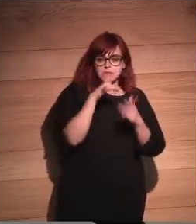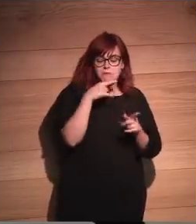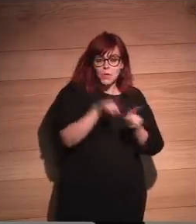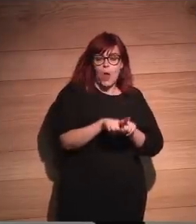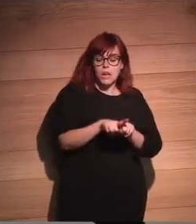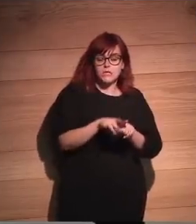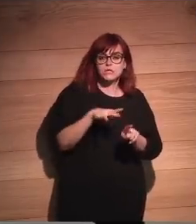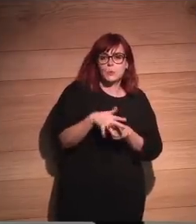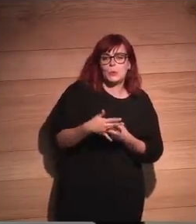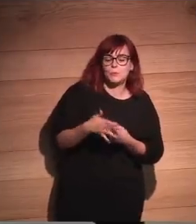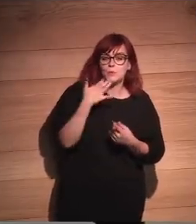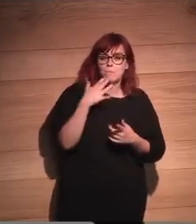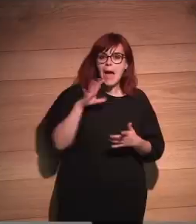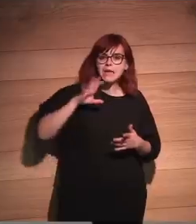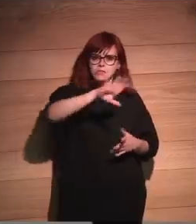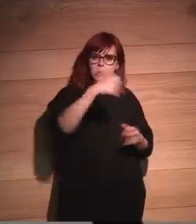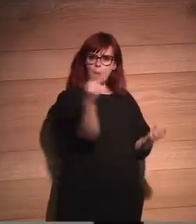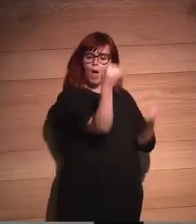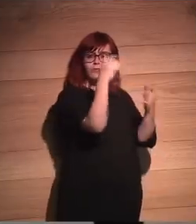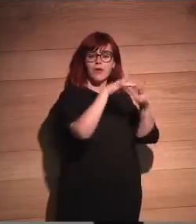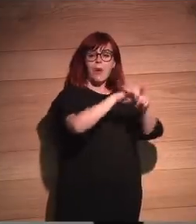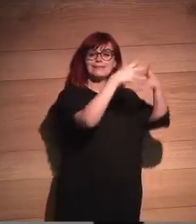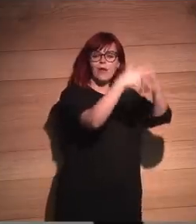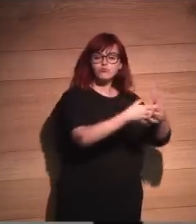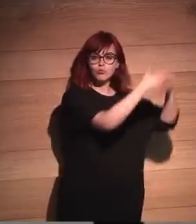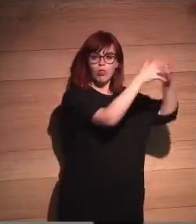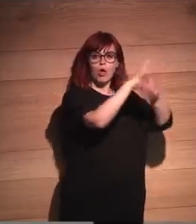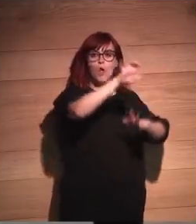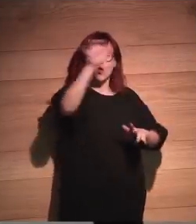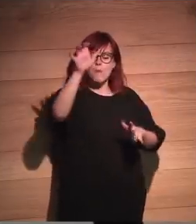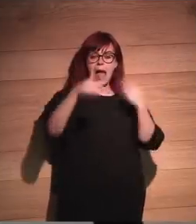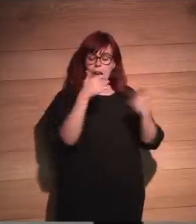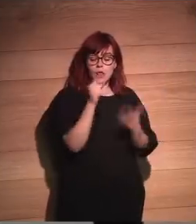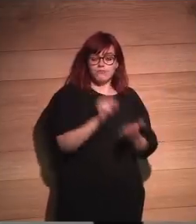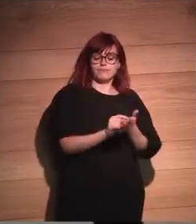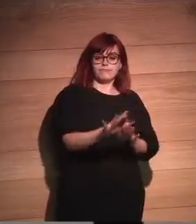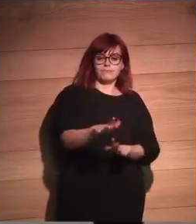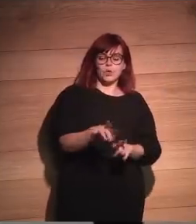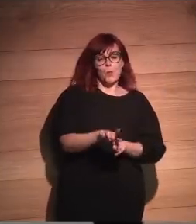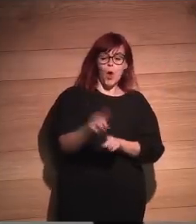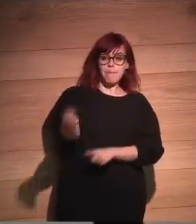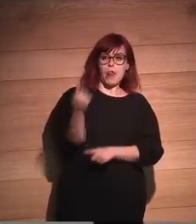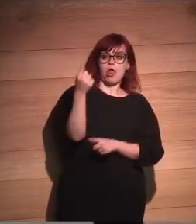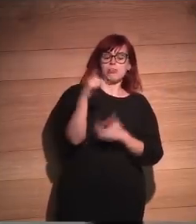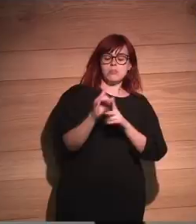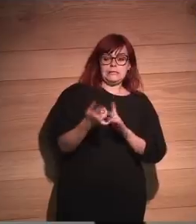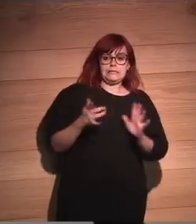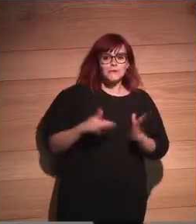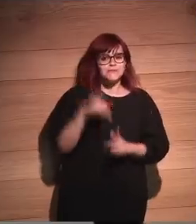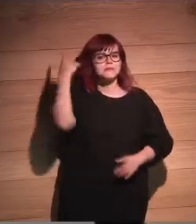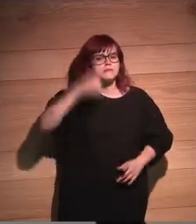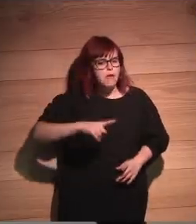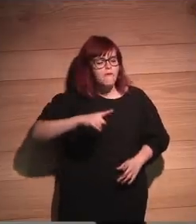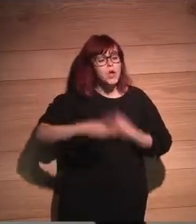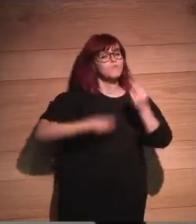jaque a países, a potencias como Estados Unidos, como Europa, nos ponen en jaque también sabiendo